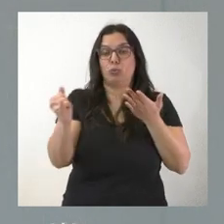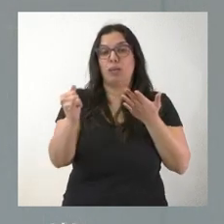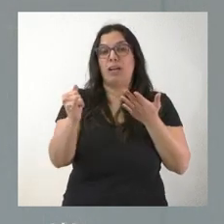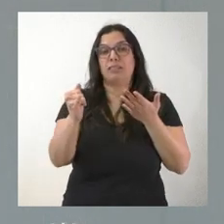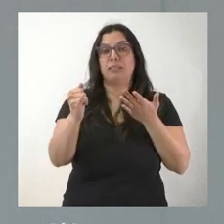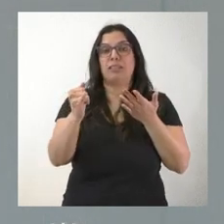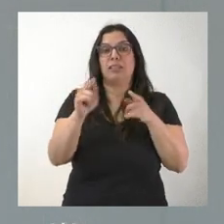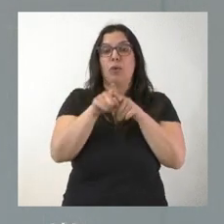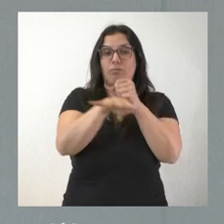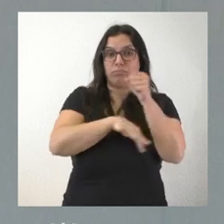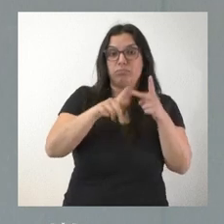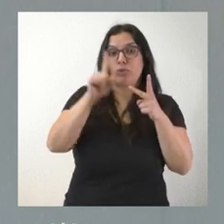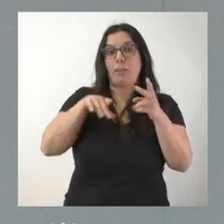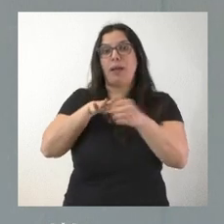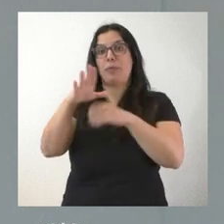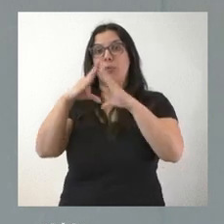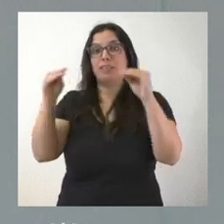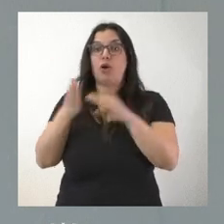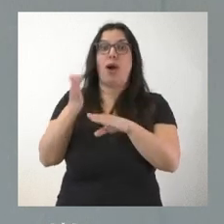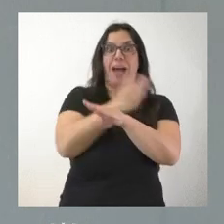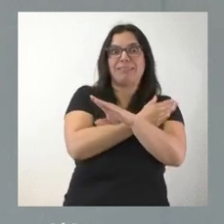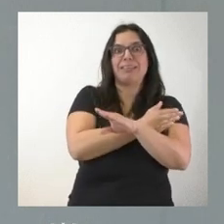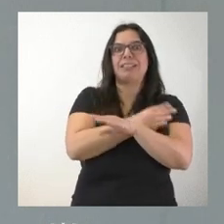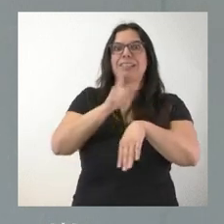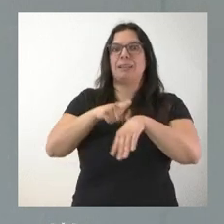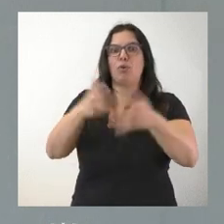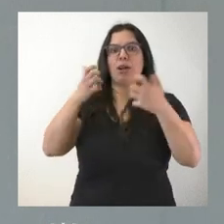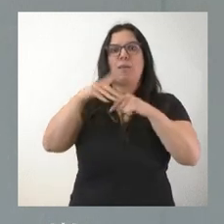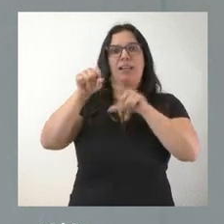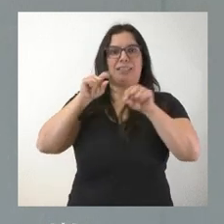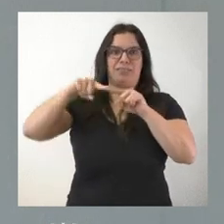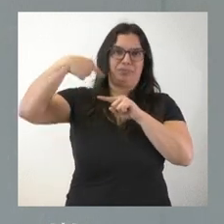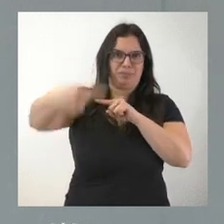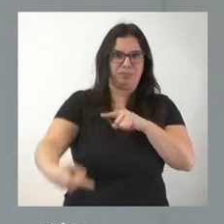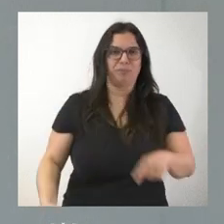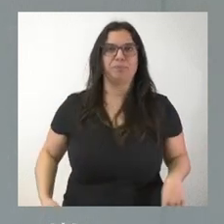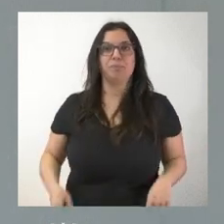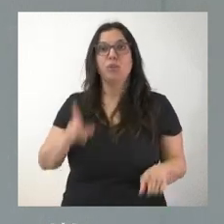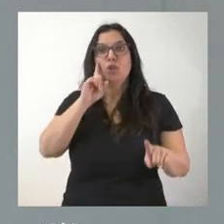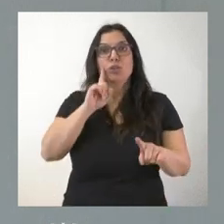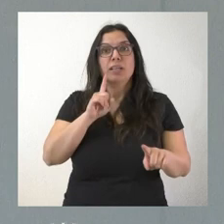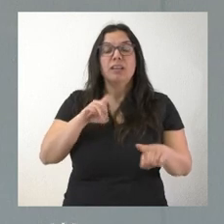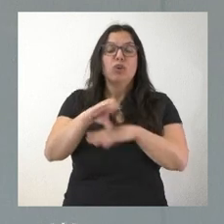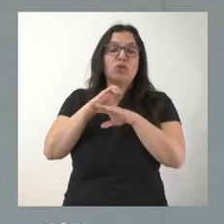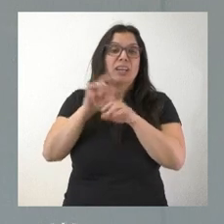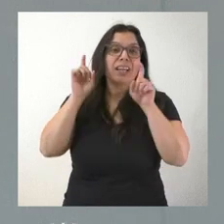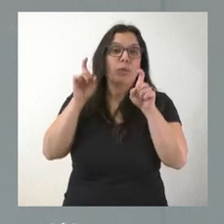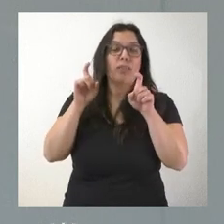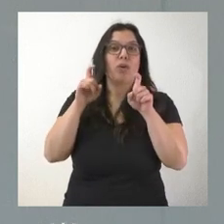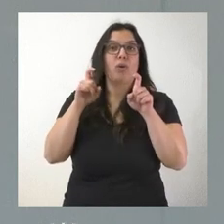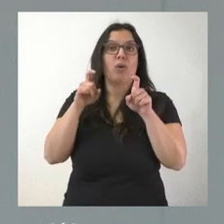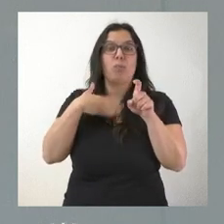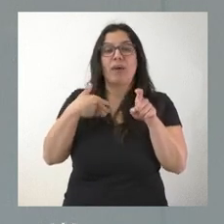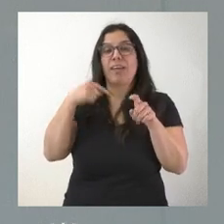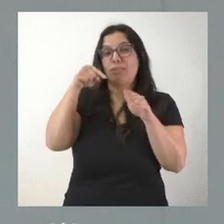o se seleccionan ámbitos universitarios tener más margen en la selección de los cursos siguientes no sé si la consejería de Educación le